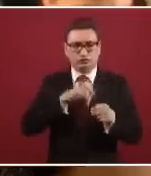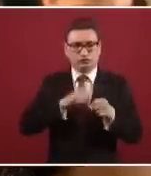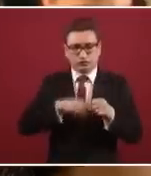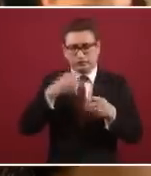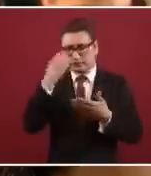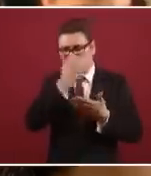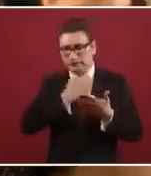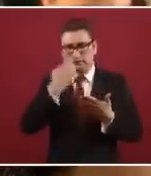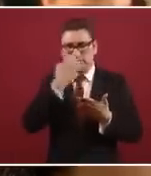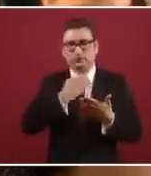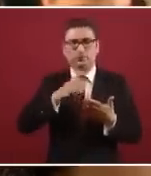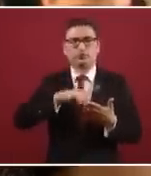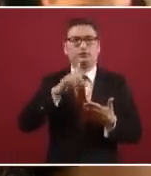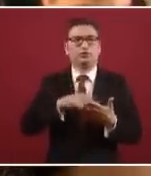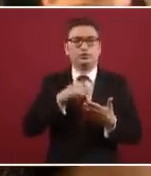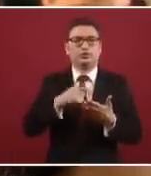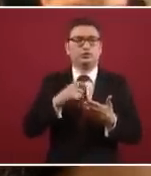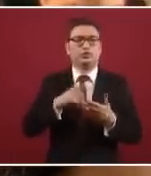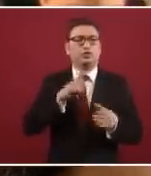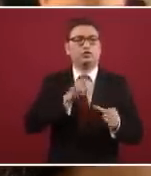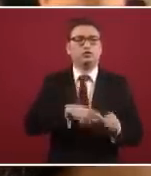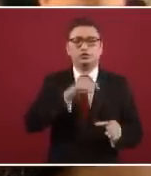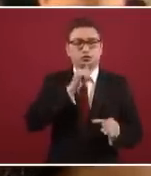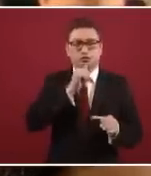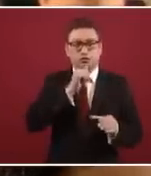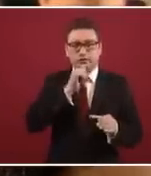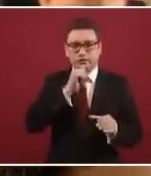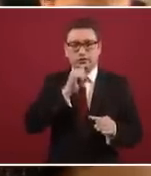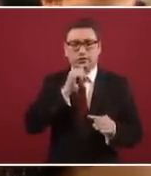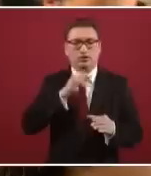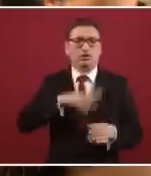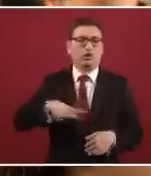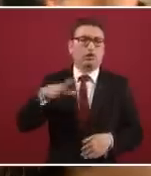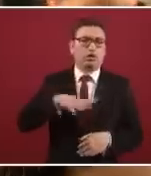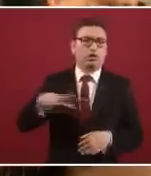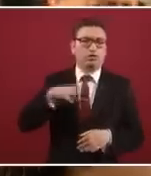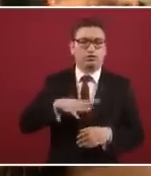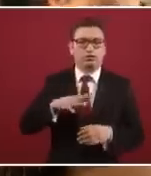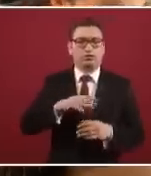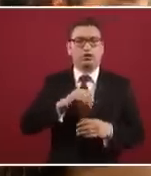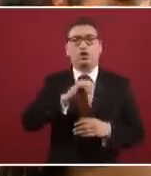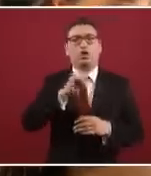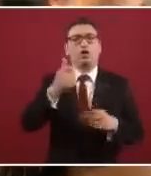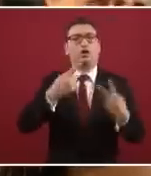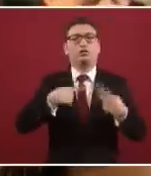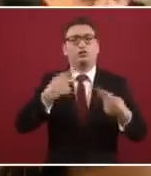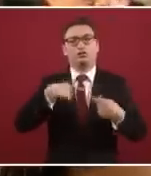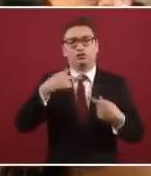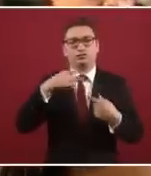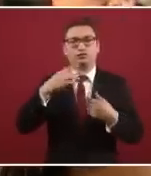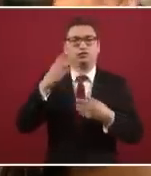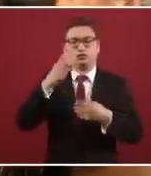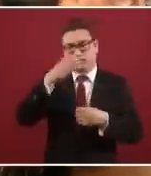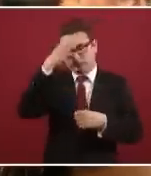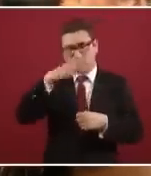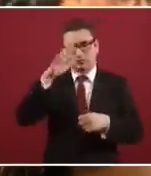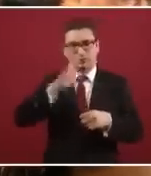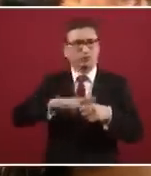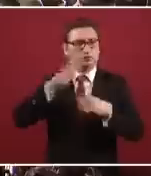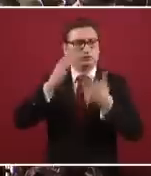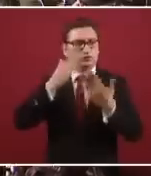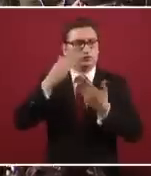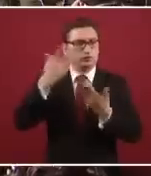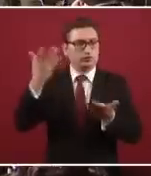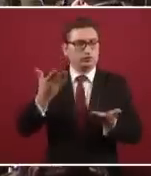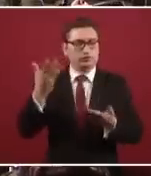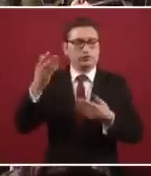examen, todavía no los aceptan, los siguen rechazando y prefieren a los que se capacitaron en el extranjero. Que se transparente qué se hace con